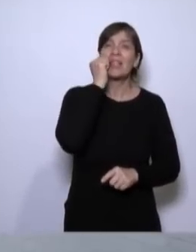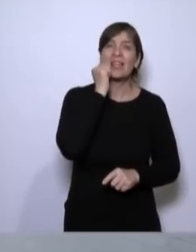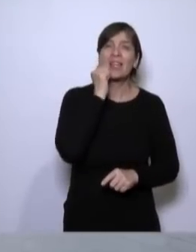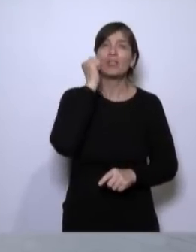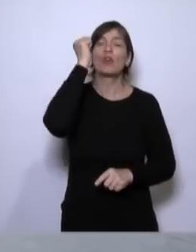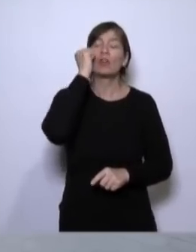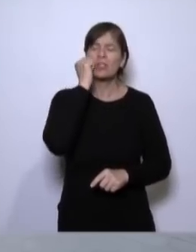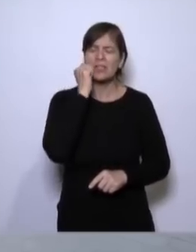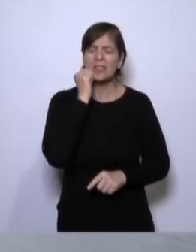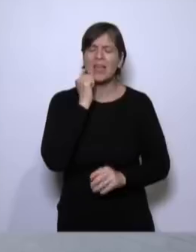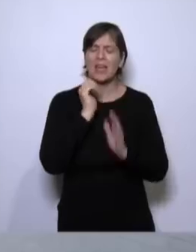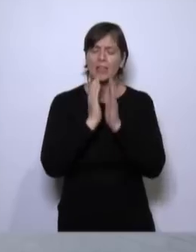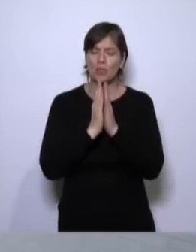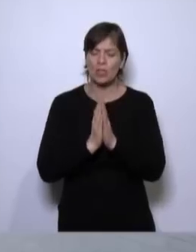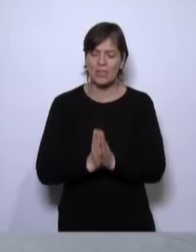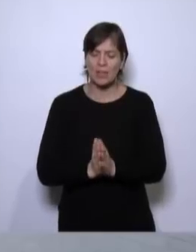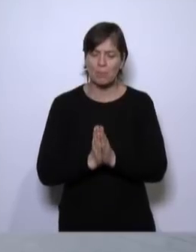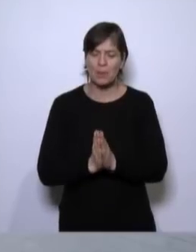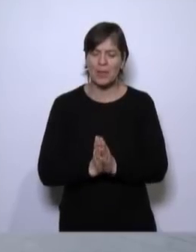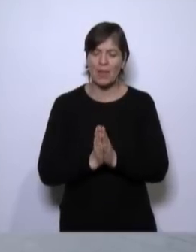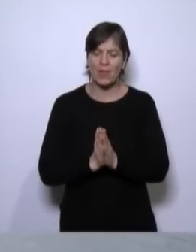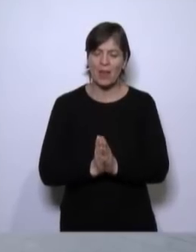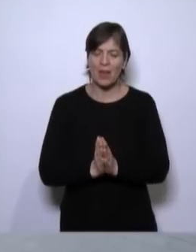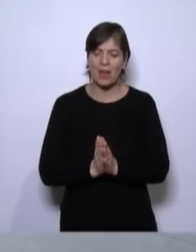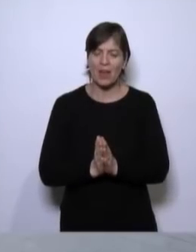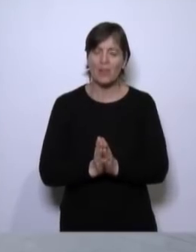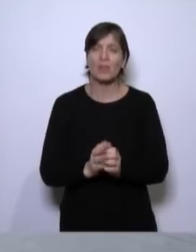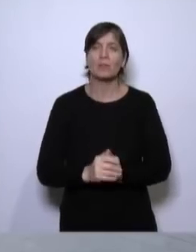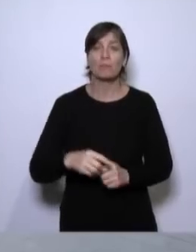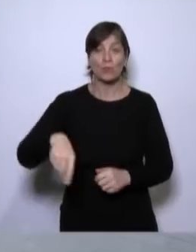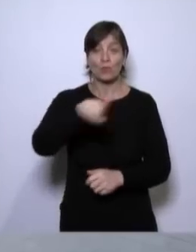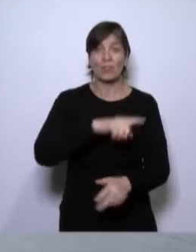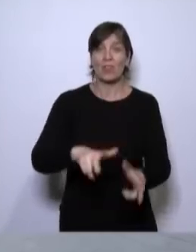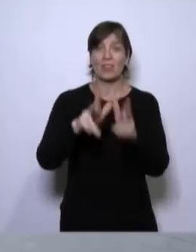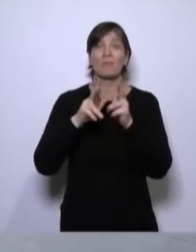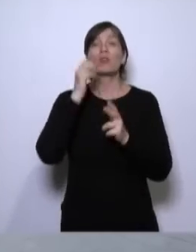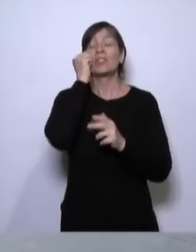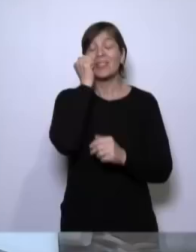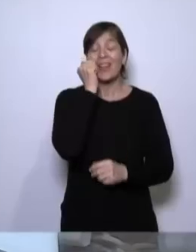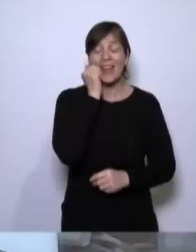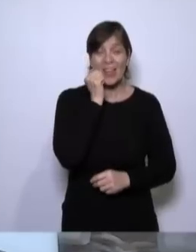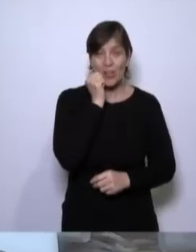Señor, Señor, Señor, ten piedad.